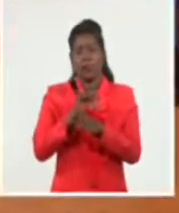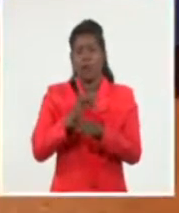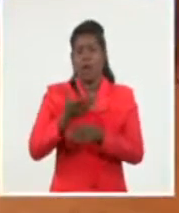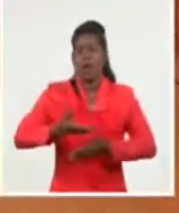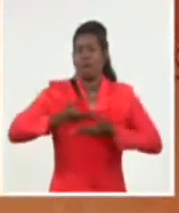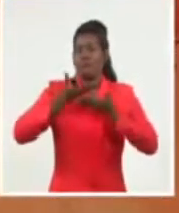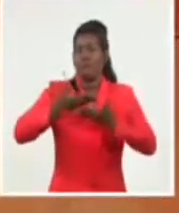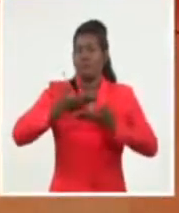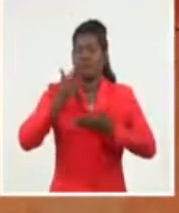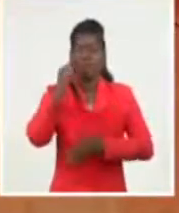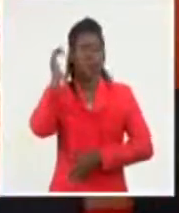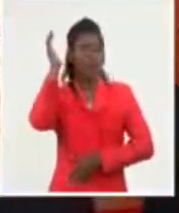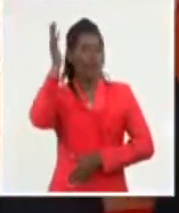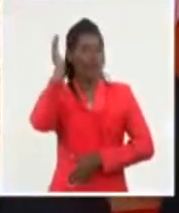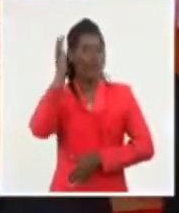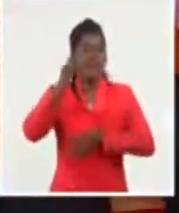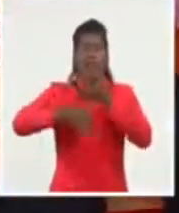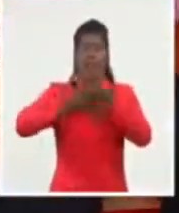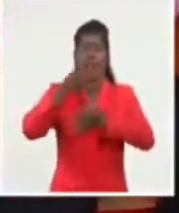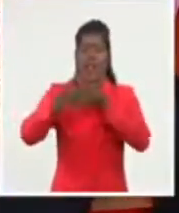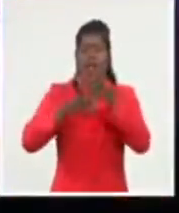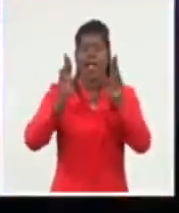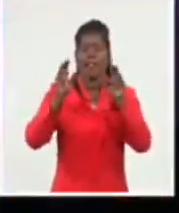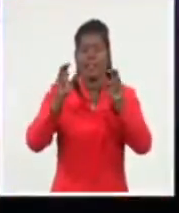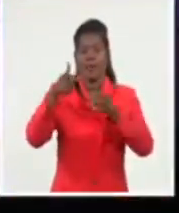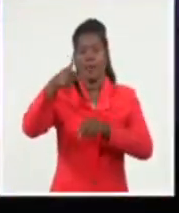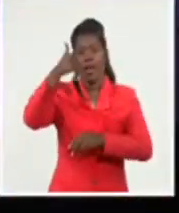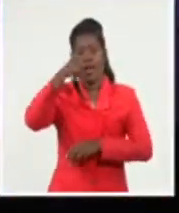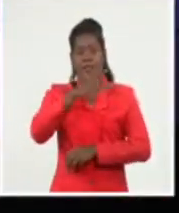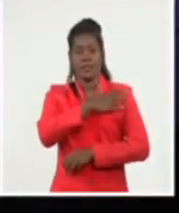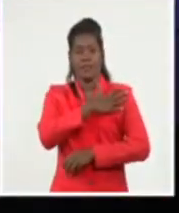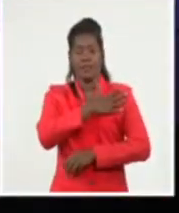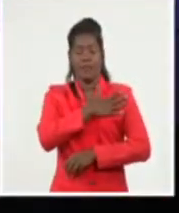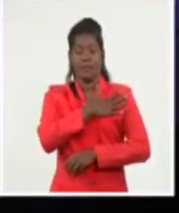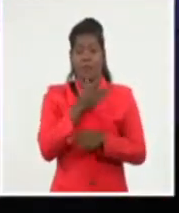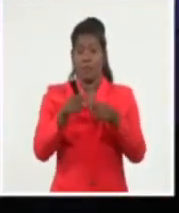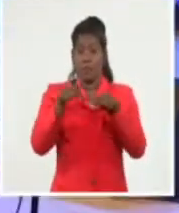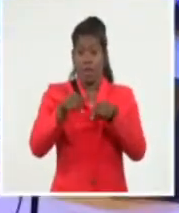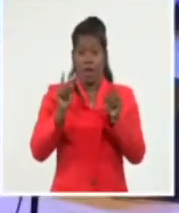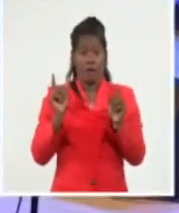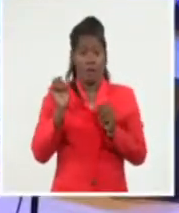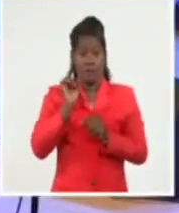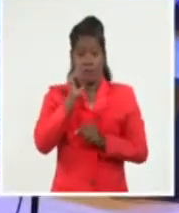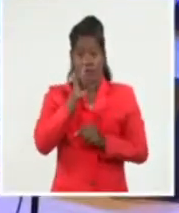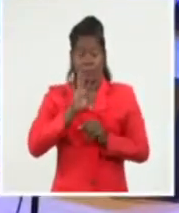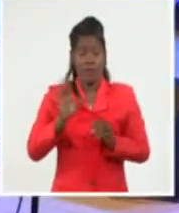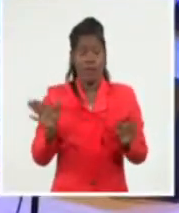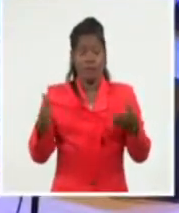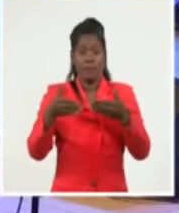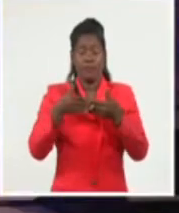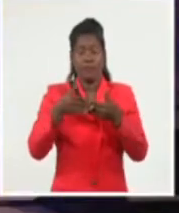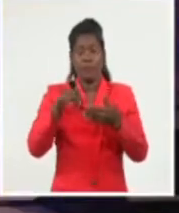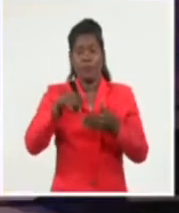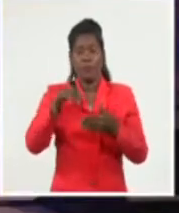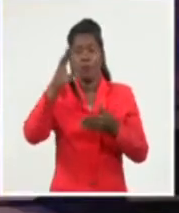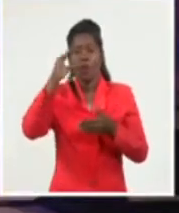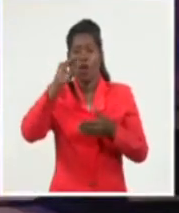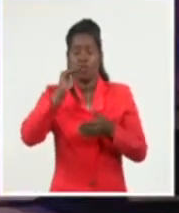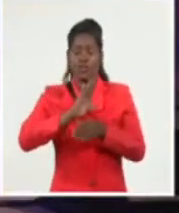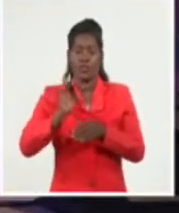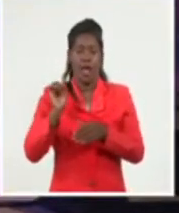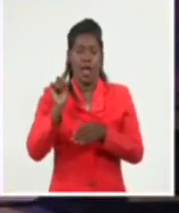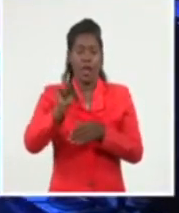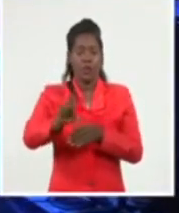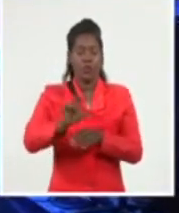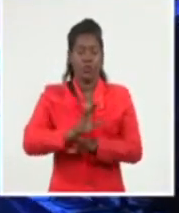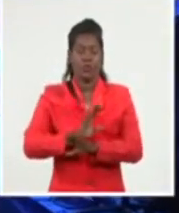a la industria musical Primera Línea. Esta noche concluirá la 37ª edición del Festival Internacional Jazz Plaza, una cita